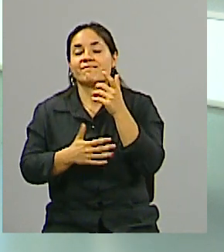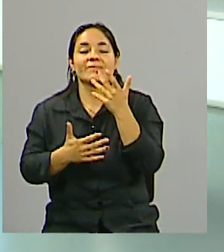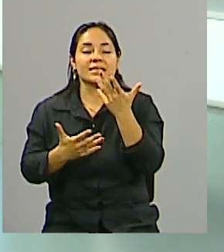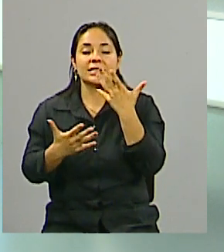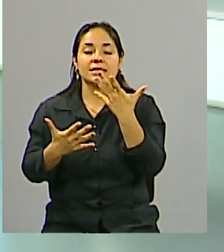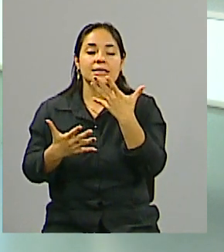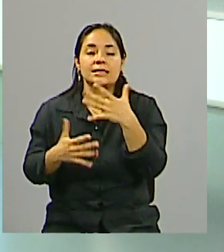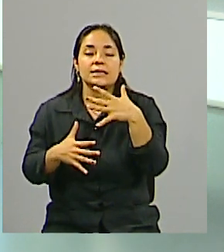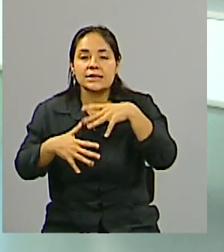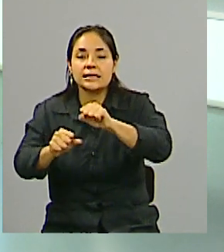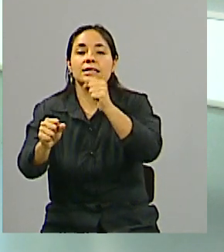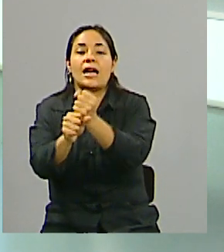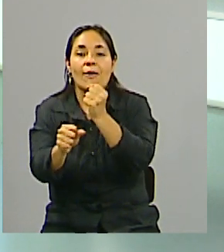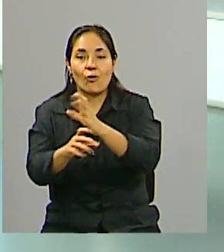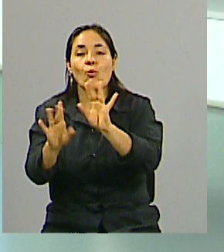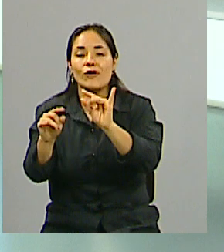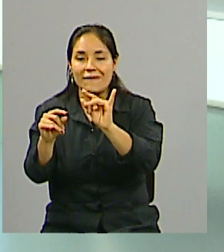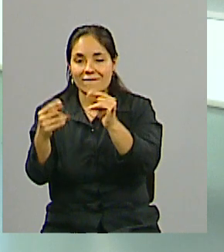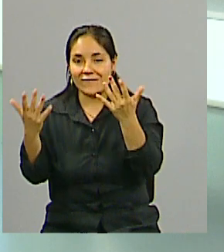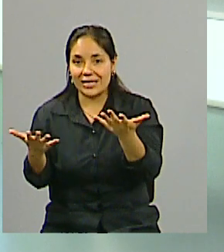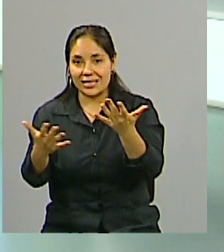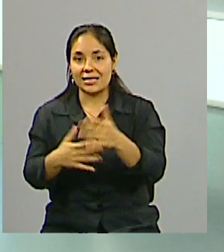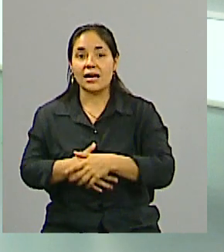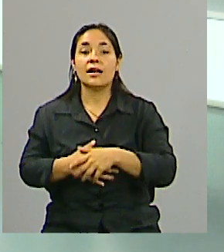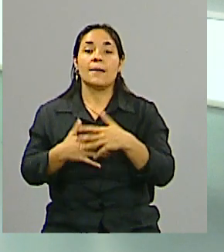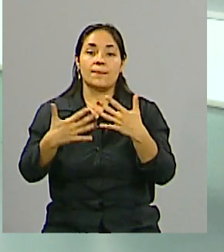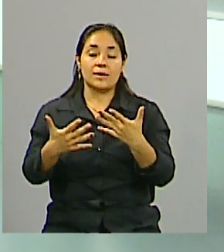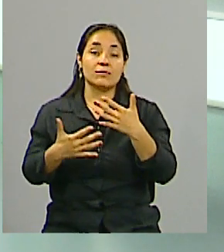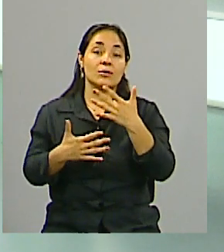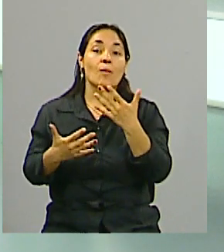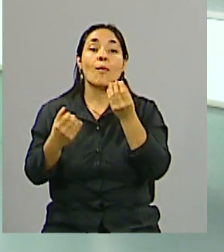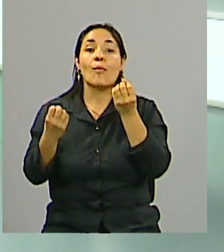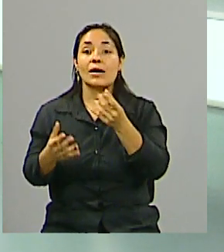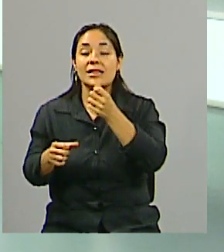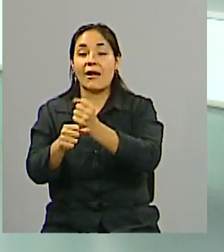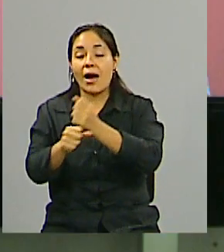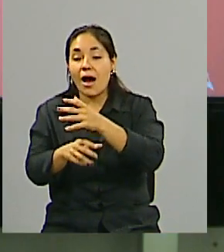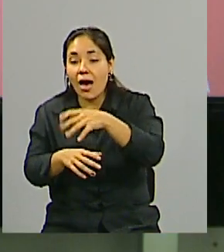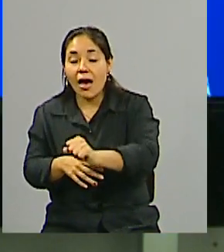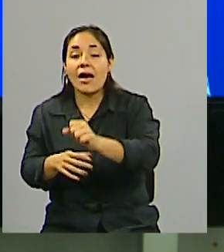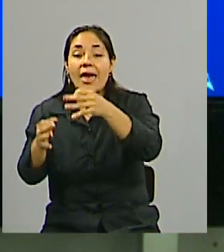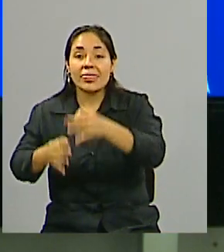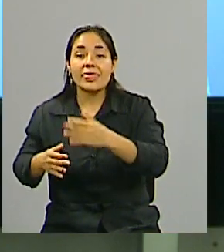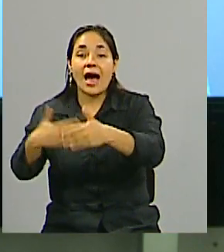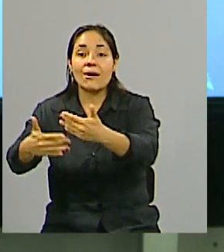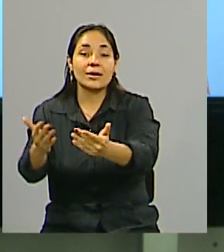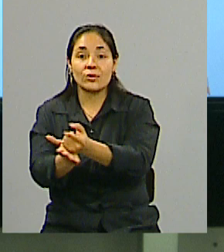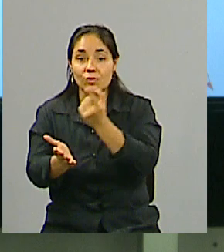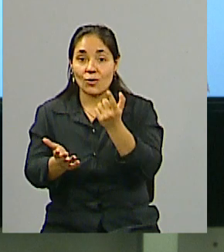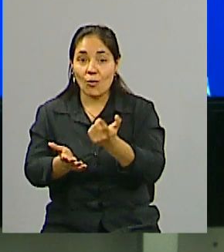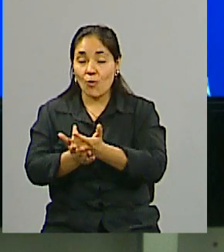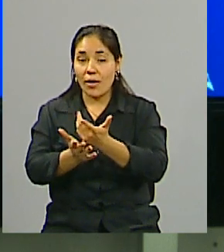muchas las situaciones que convergen en lo mismo, que es la falta de un trabajo estable. Sin lugar a dudas, y tiene toda una